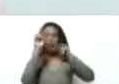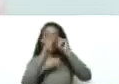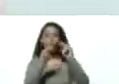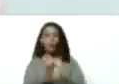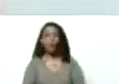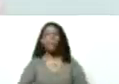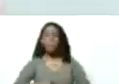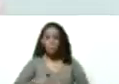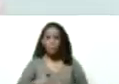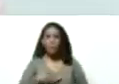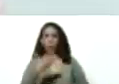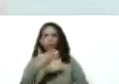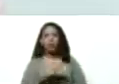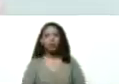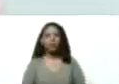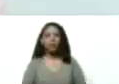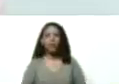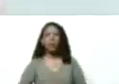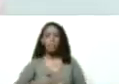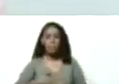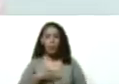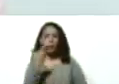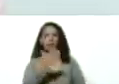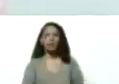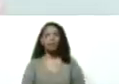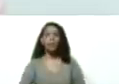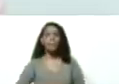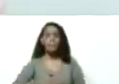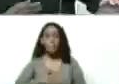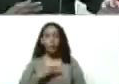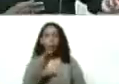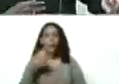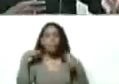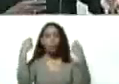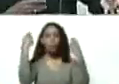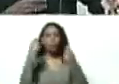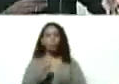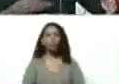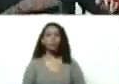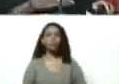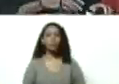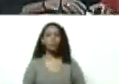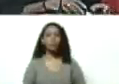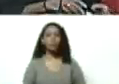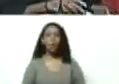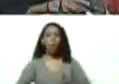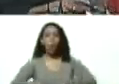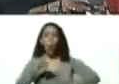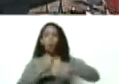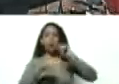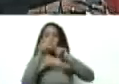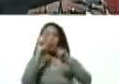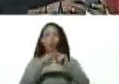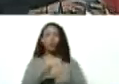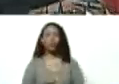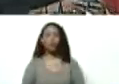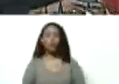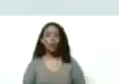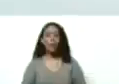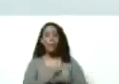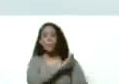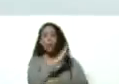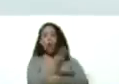poder poder poder poder poder popular construir poder